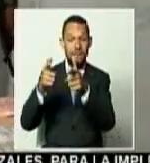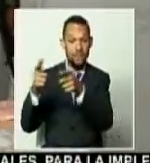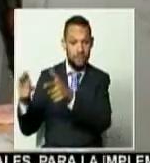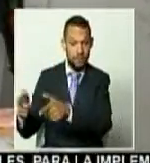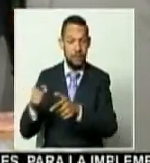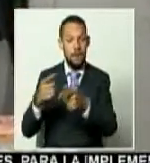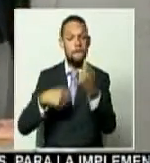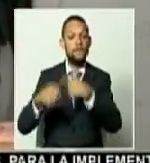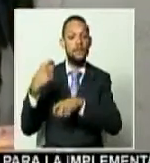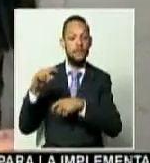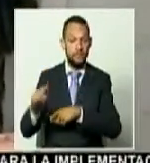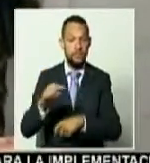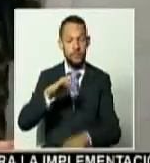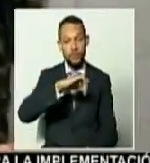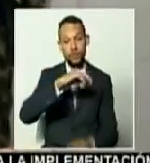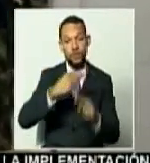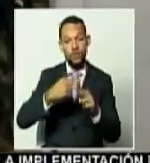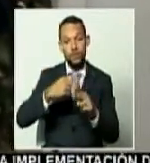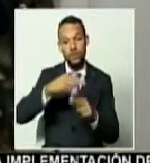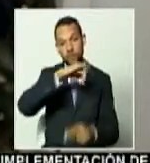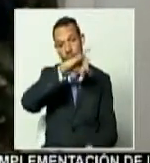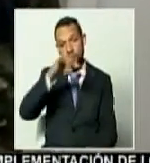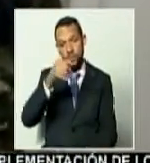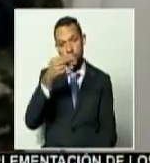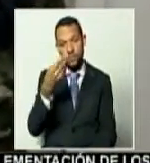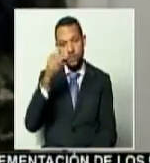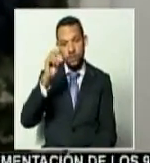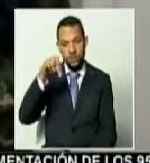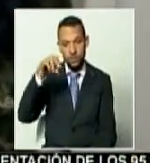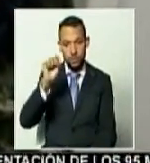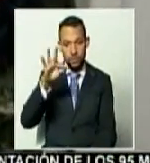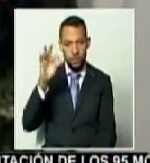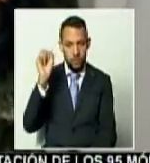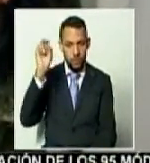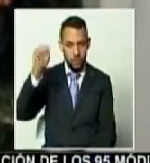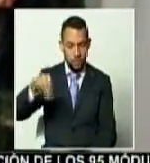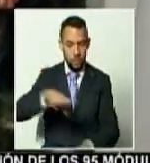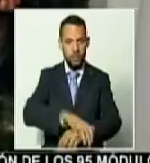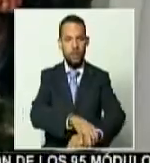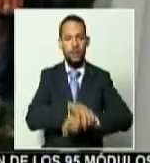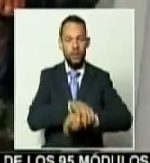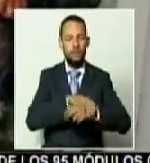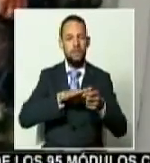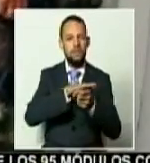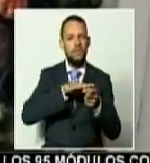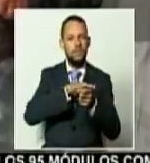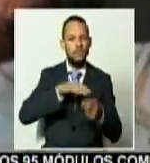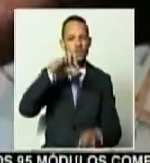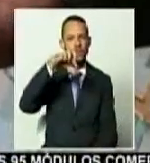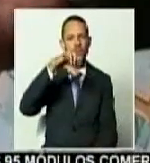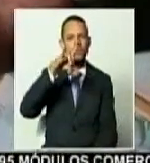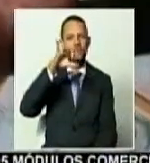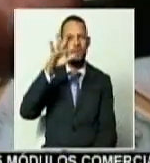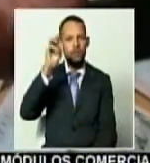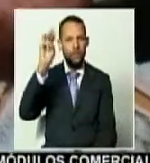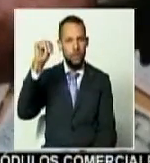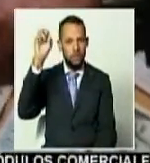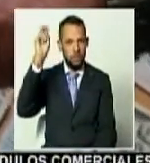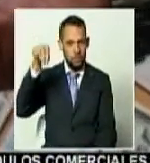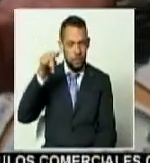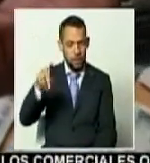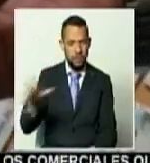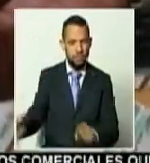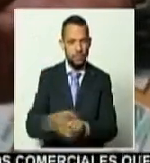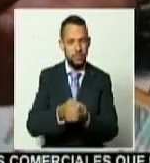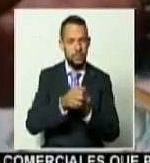hombre fue identificado como Jonathan Salarte, de 25 años, y fue capturado en vía pública del barrio El Plumón, sector conocido como La Invasión. Allí, en una operación conjunta